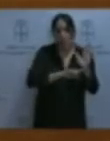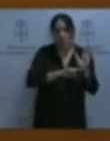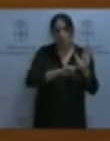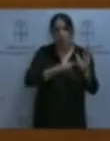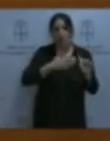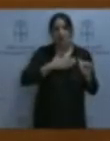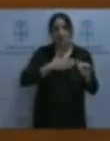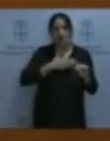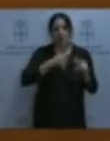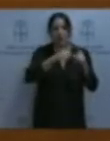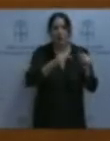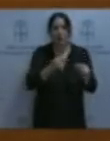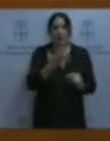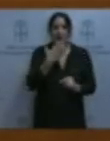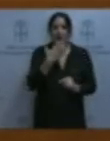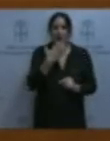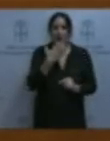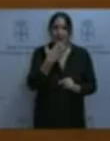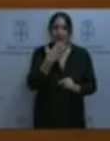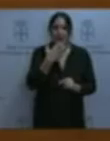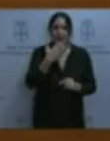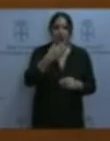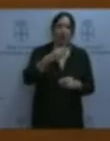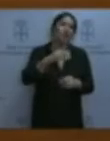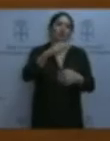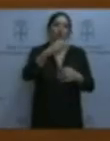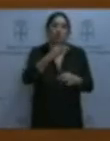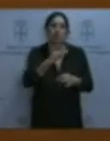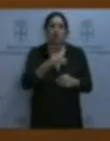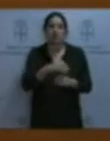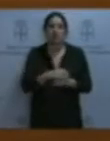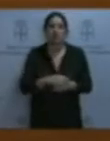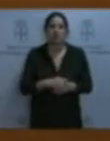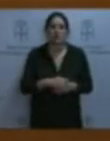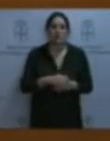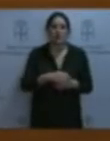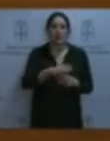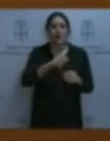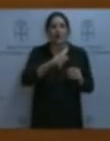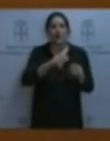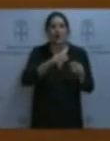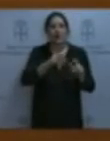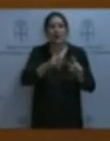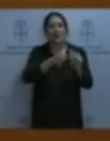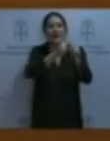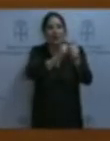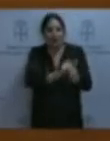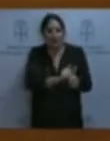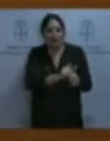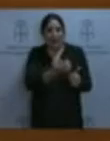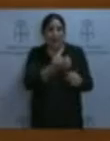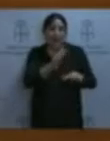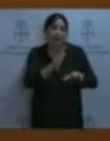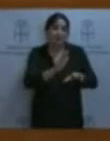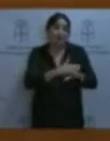o Docomomo Ibérico, por ejemplo, que es un registro de una fundación privada, pero que es un referente para cualquier investigador